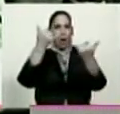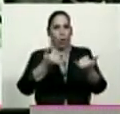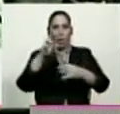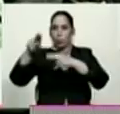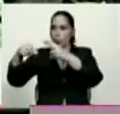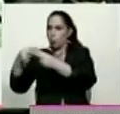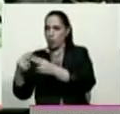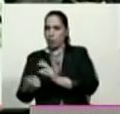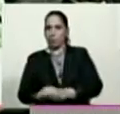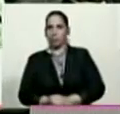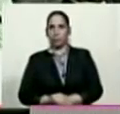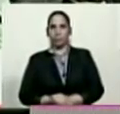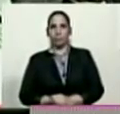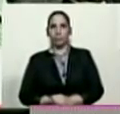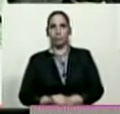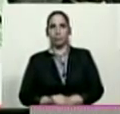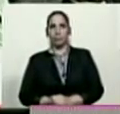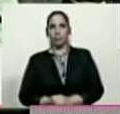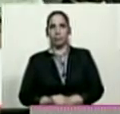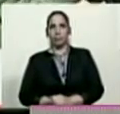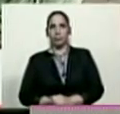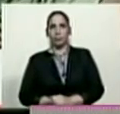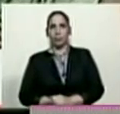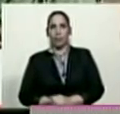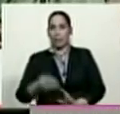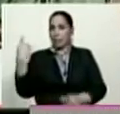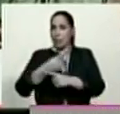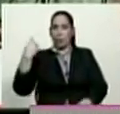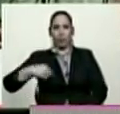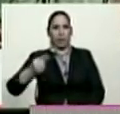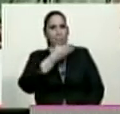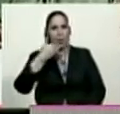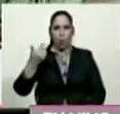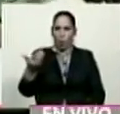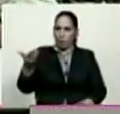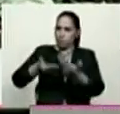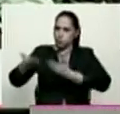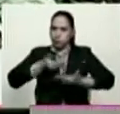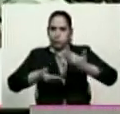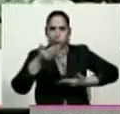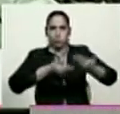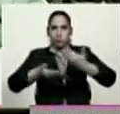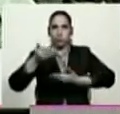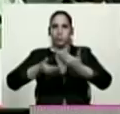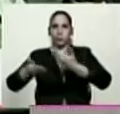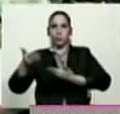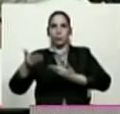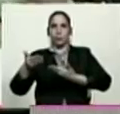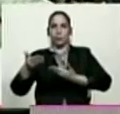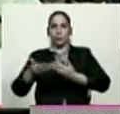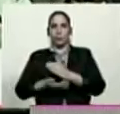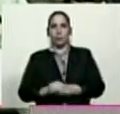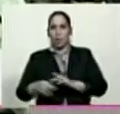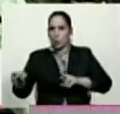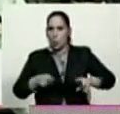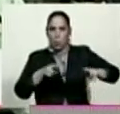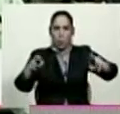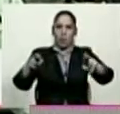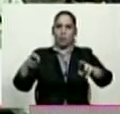nunca. Más bien tenemos que tener las mejores relaciones de cooperación, de coordinación, de